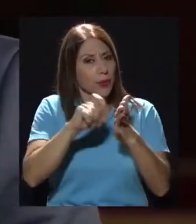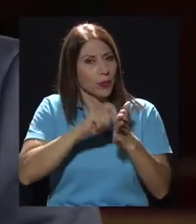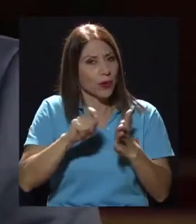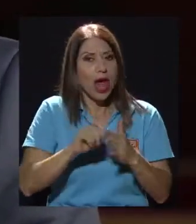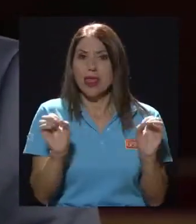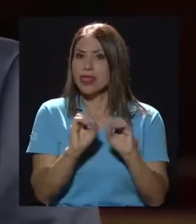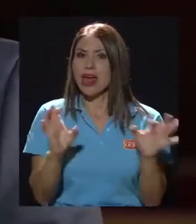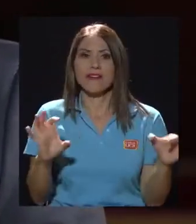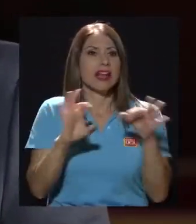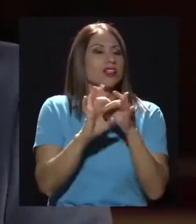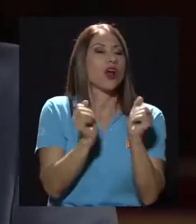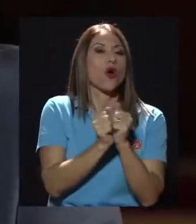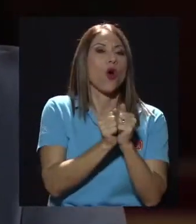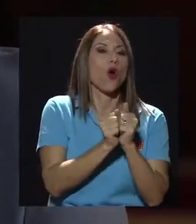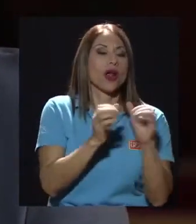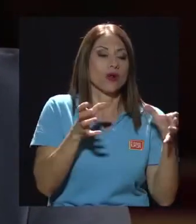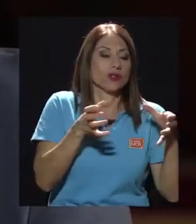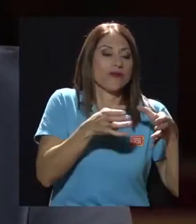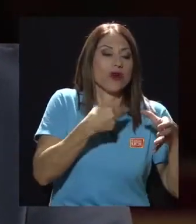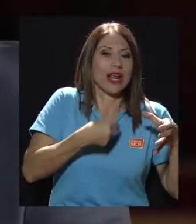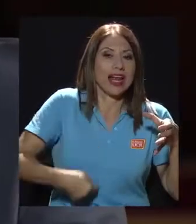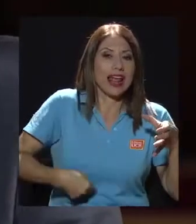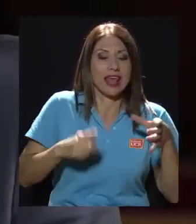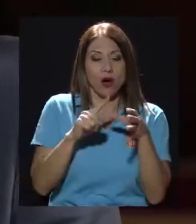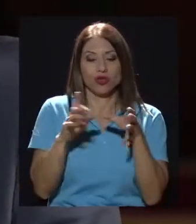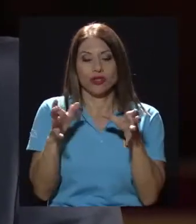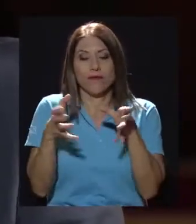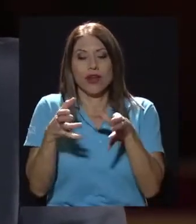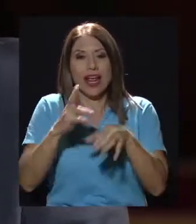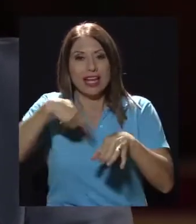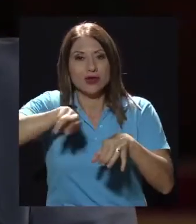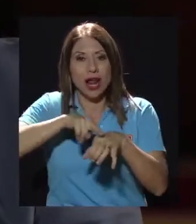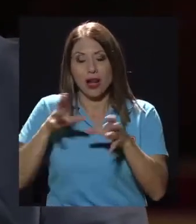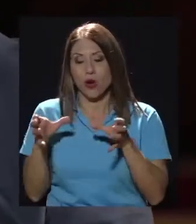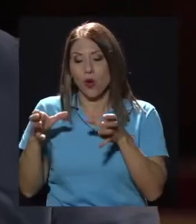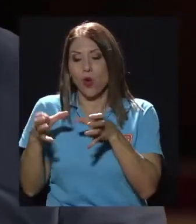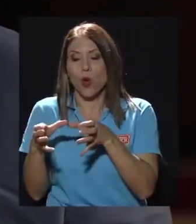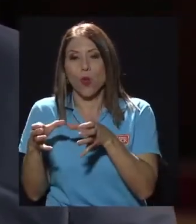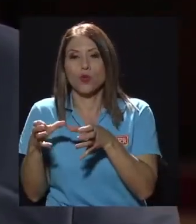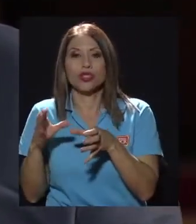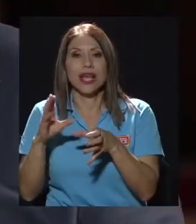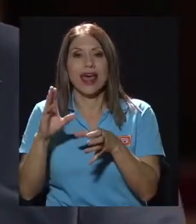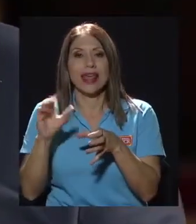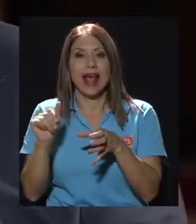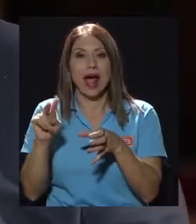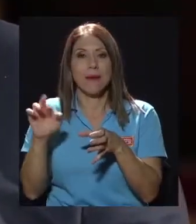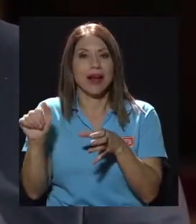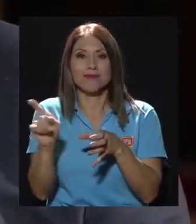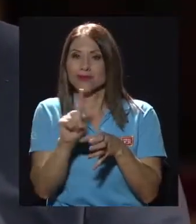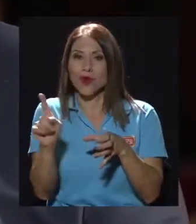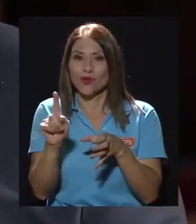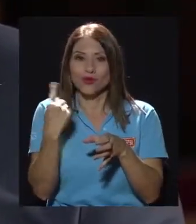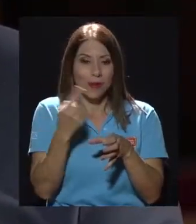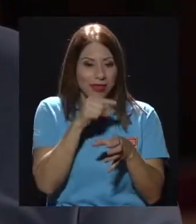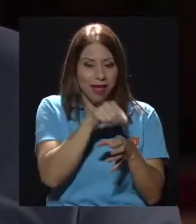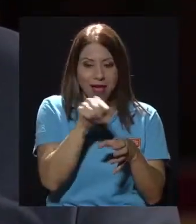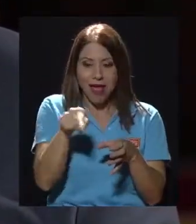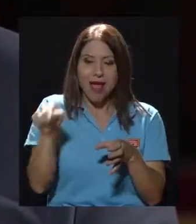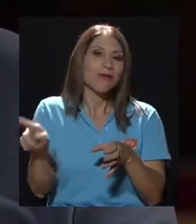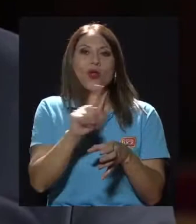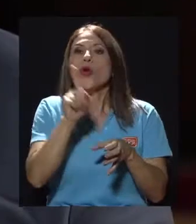la Sinfónica Nacional, ni con la música de cámara. Tiene que ser un proyecto país. Uh-huh. Y